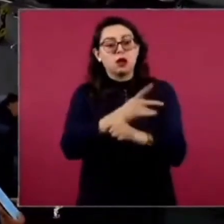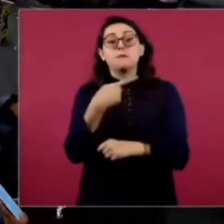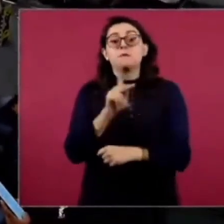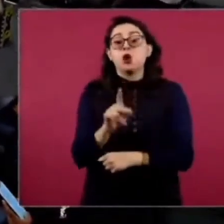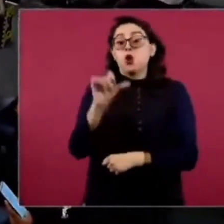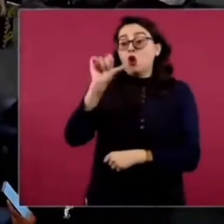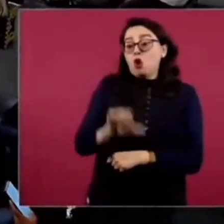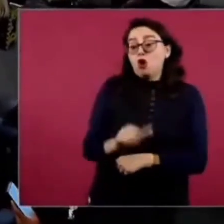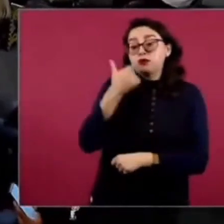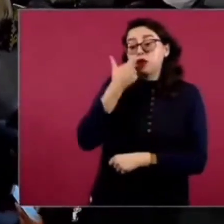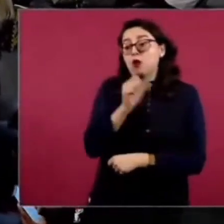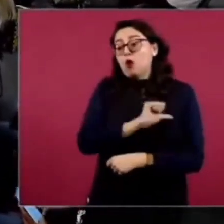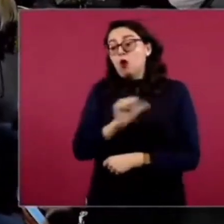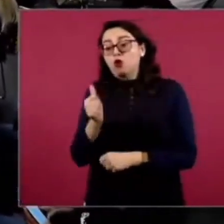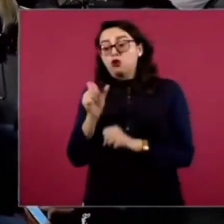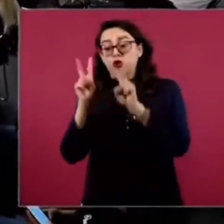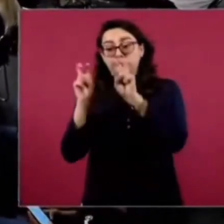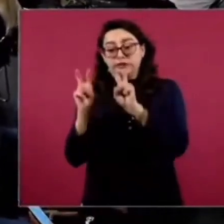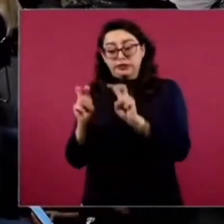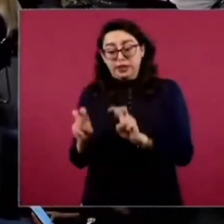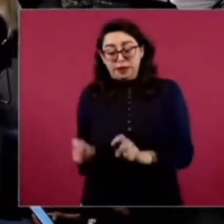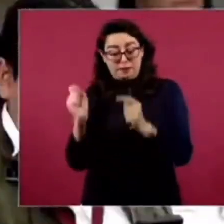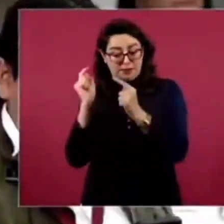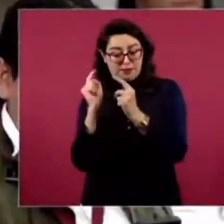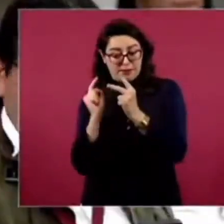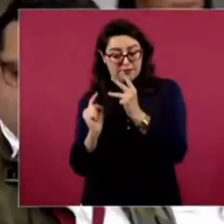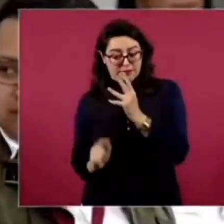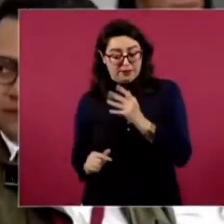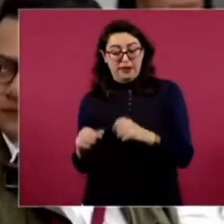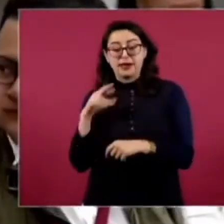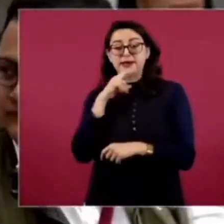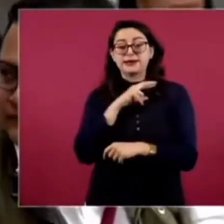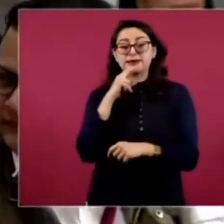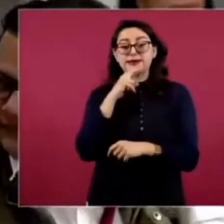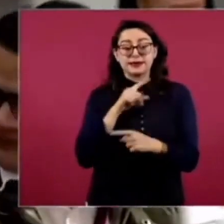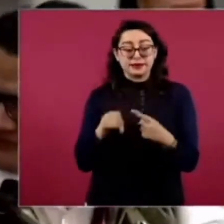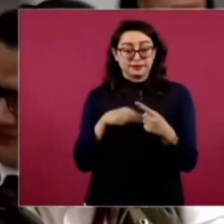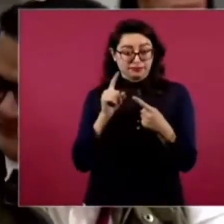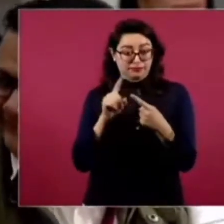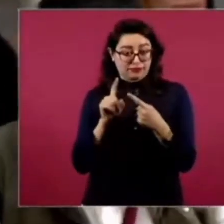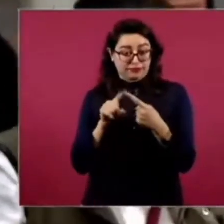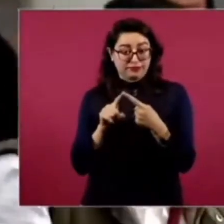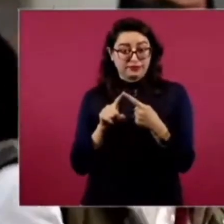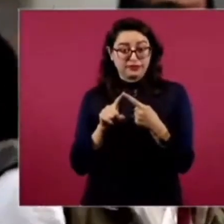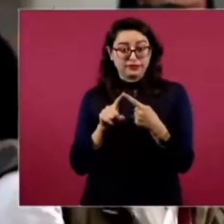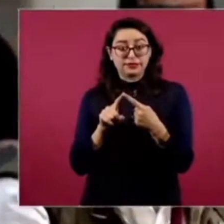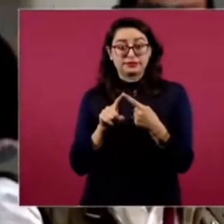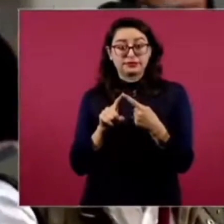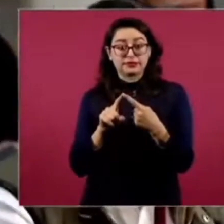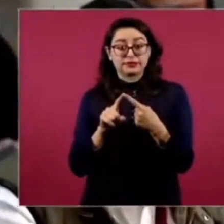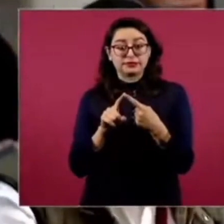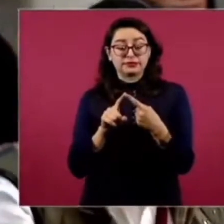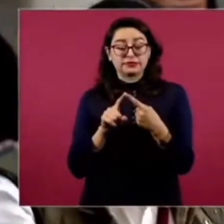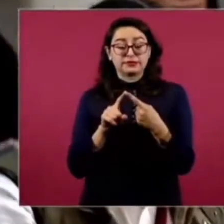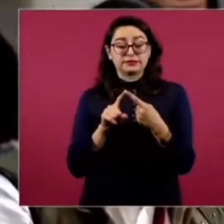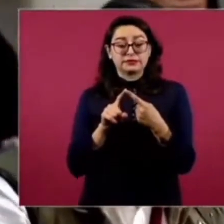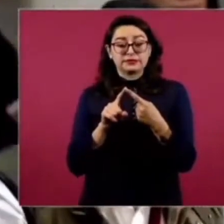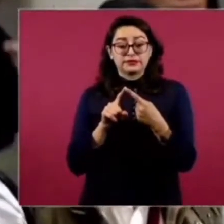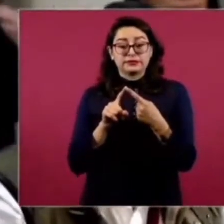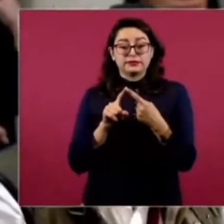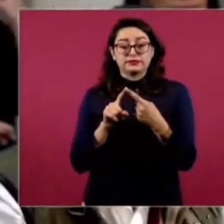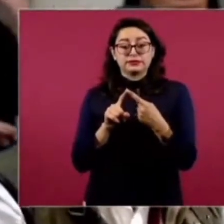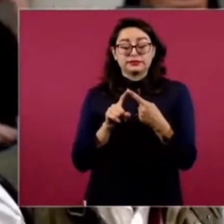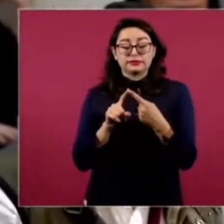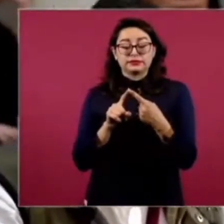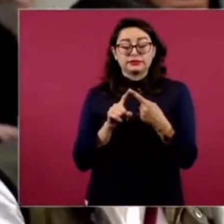tocar. Y se los enumero muy rápido. Proteger, incluso está la posibilidad, porque ya un tribunal le pide a la Suprema